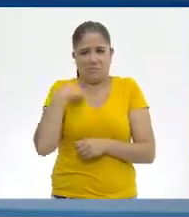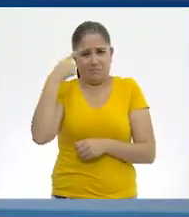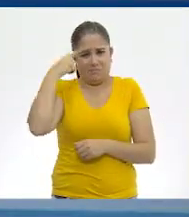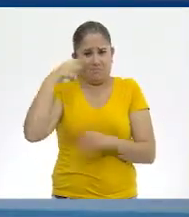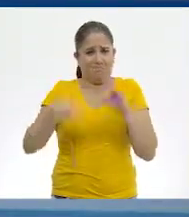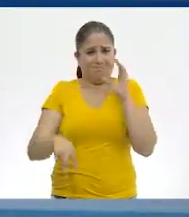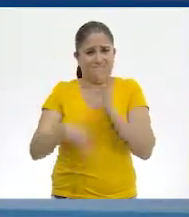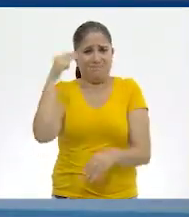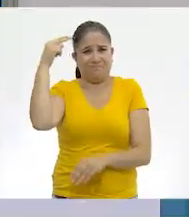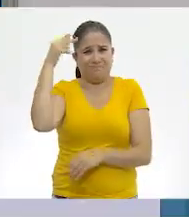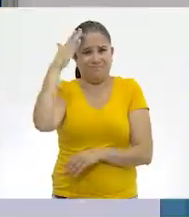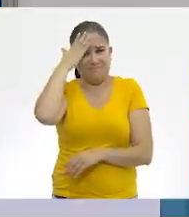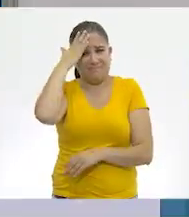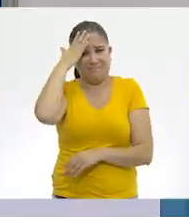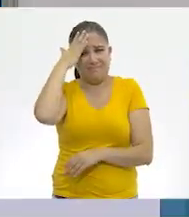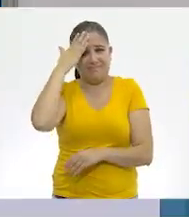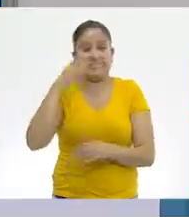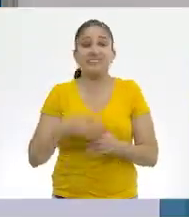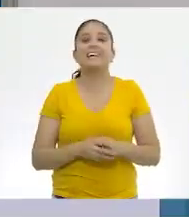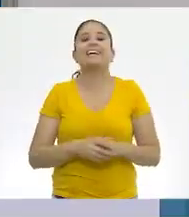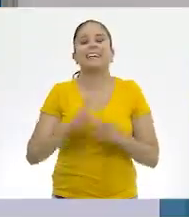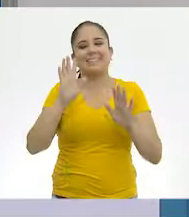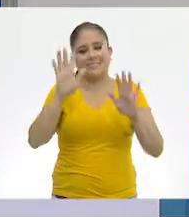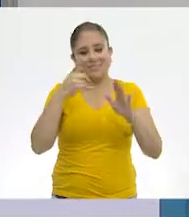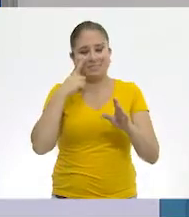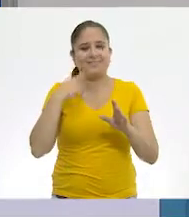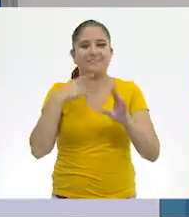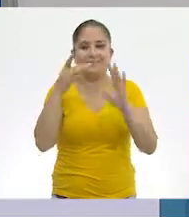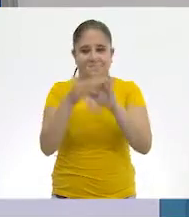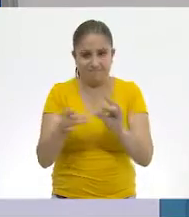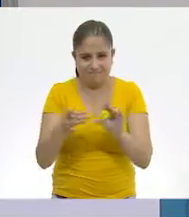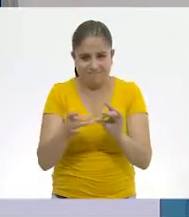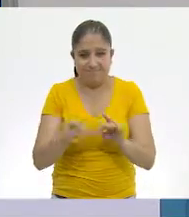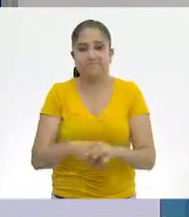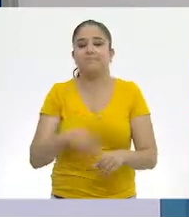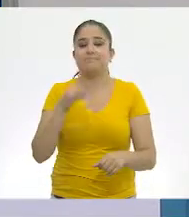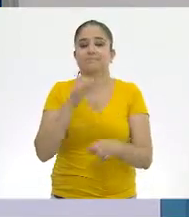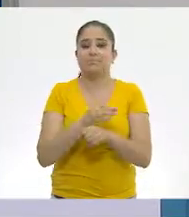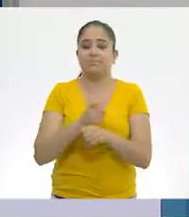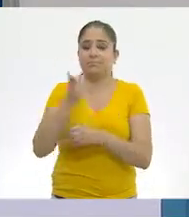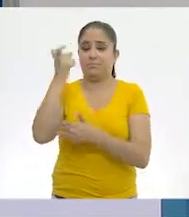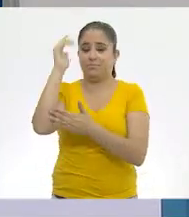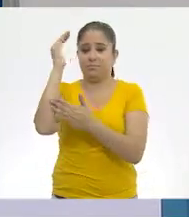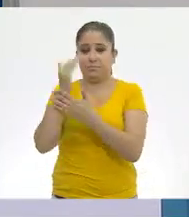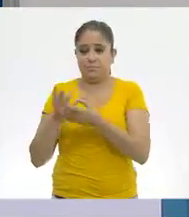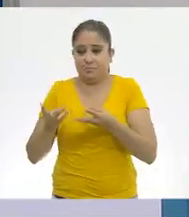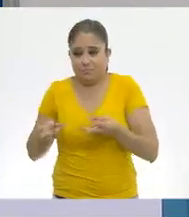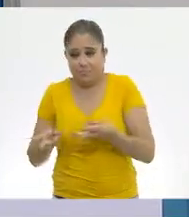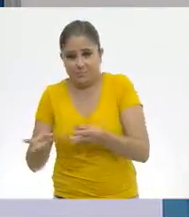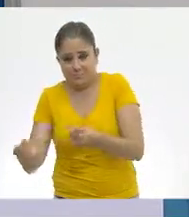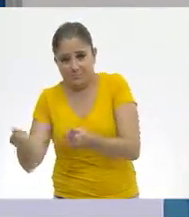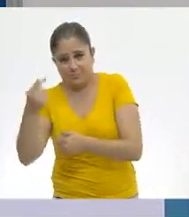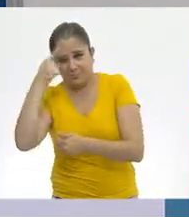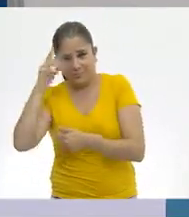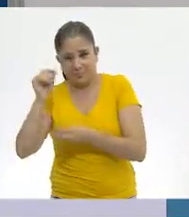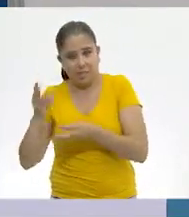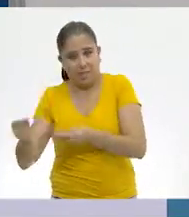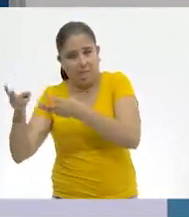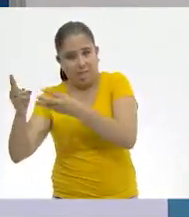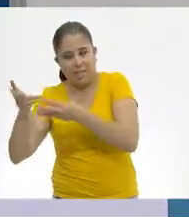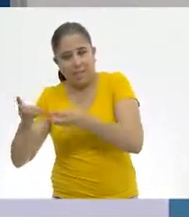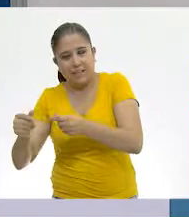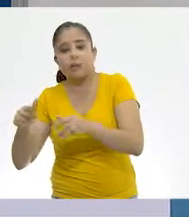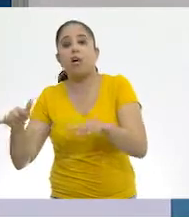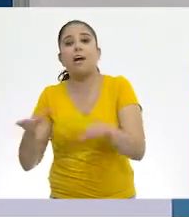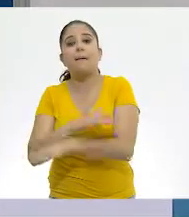muy bien. Pues les platico. Una de las formas en las que se redujeron los gastos del gobierno fue el cambio del